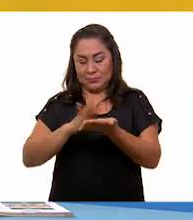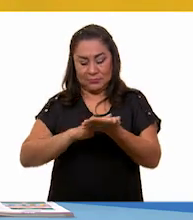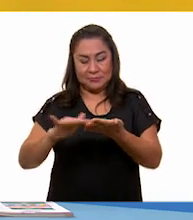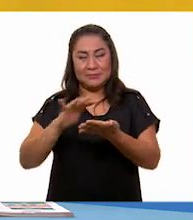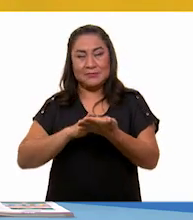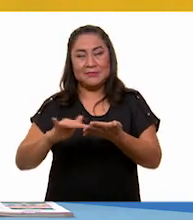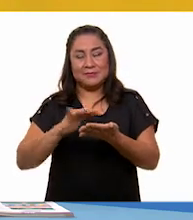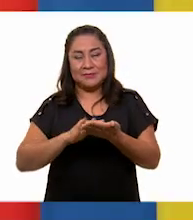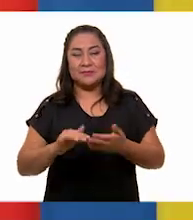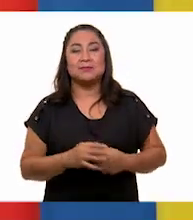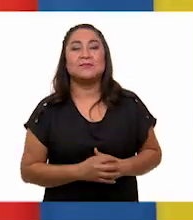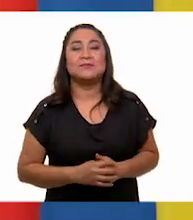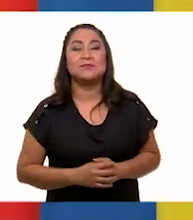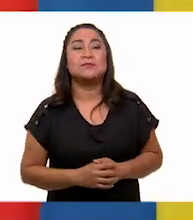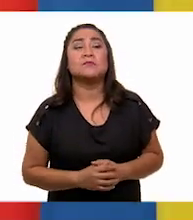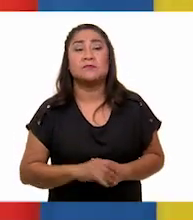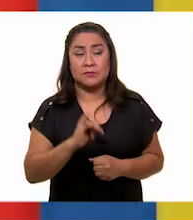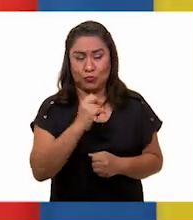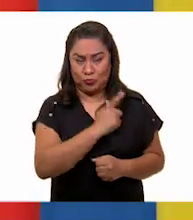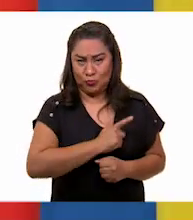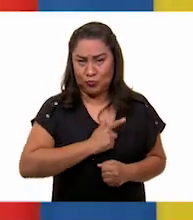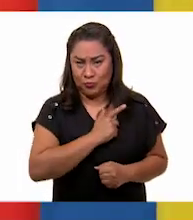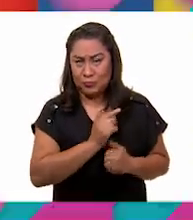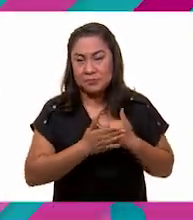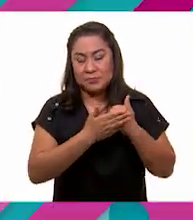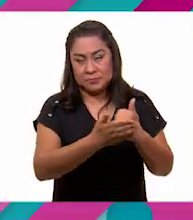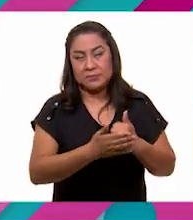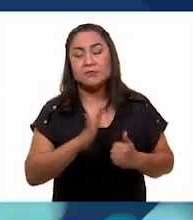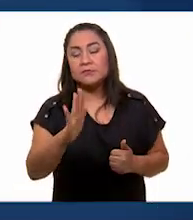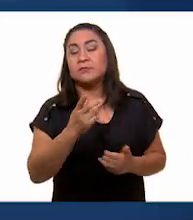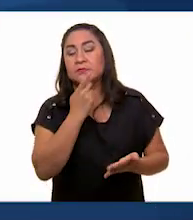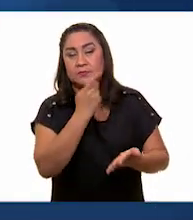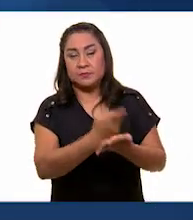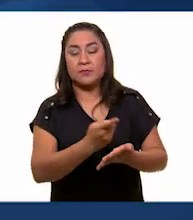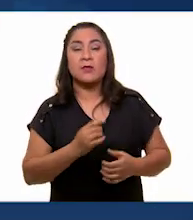de la consigna 1? Con todo gusto, maestra. Dice así.